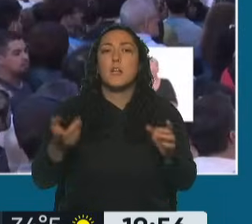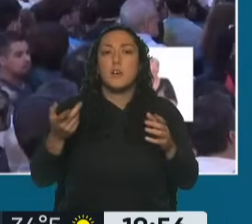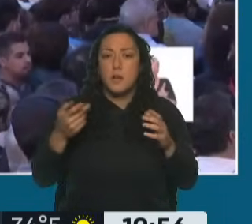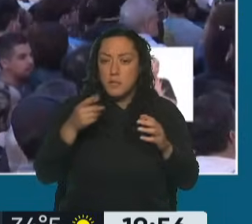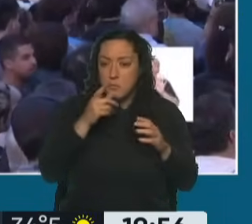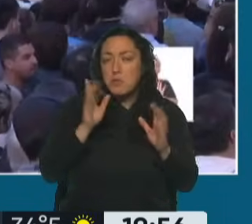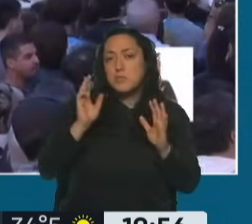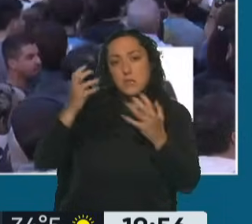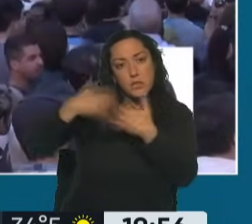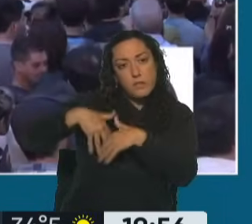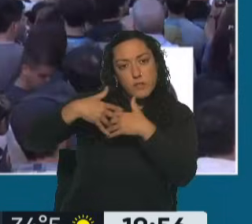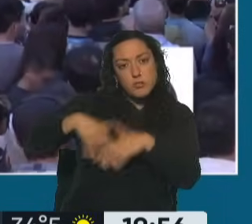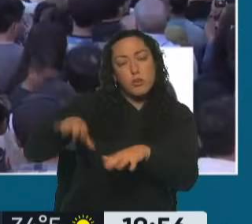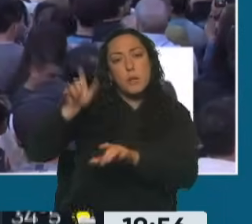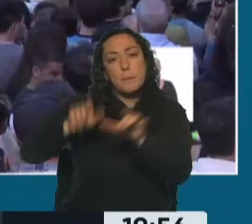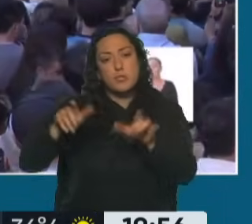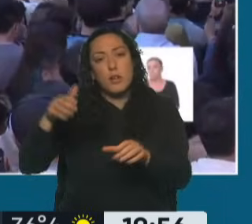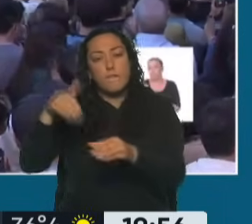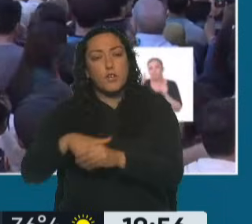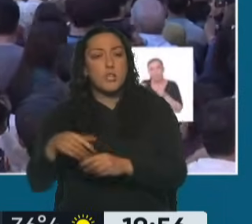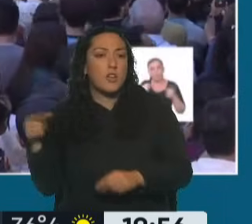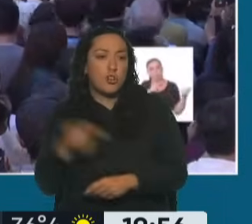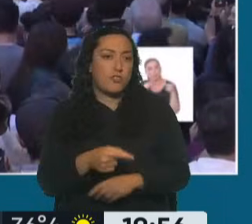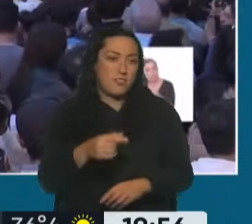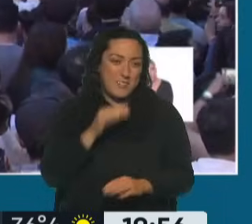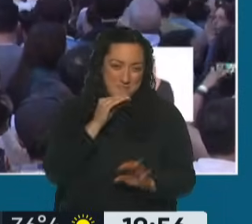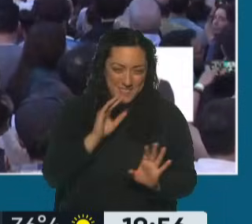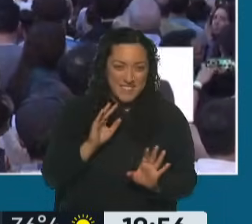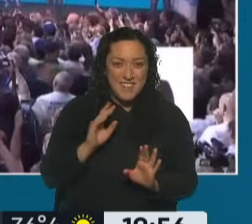de razonamiento que usaban ambos tipos